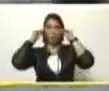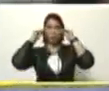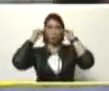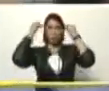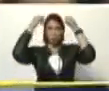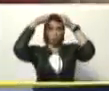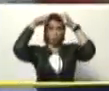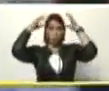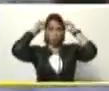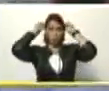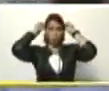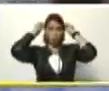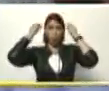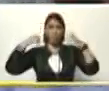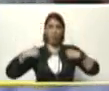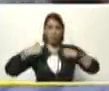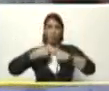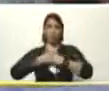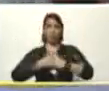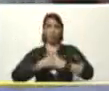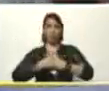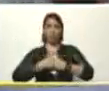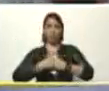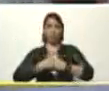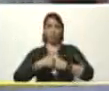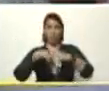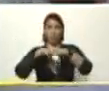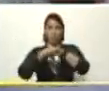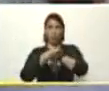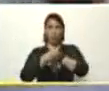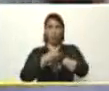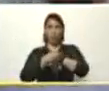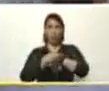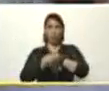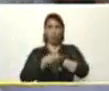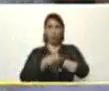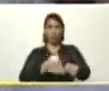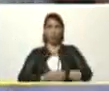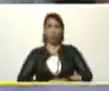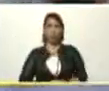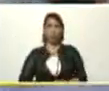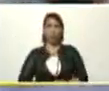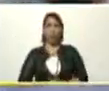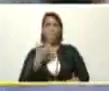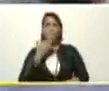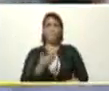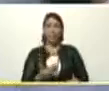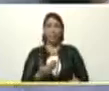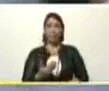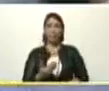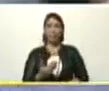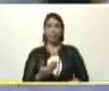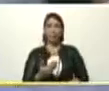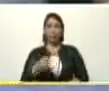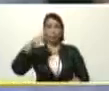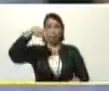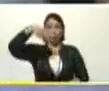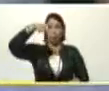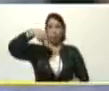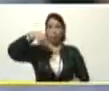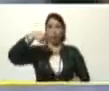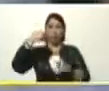gorro, la bata, los forros de los zapatos, y ni por decirle que le piden el macrogotero, la no sé